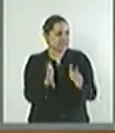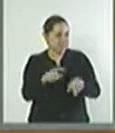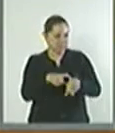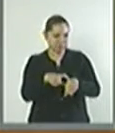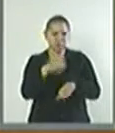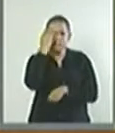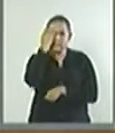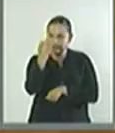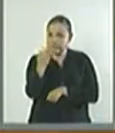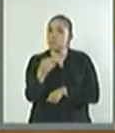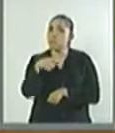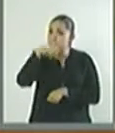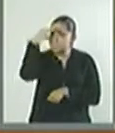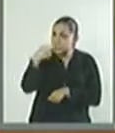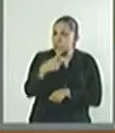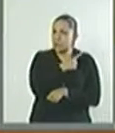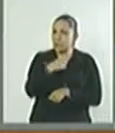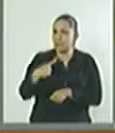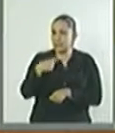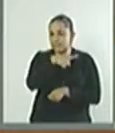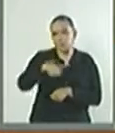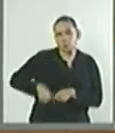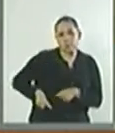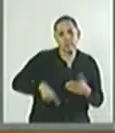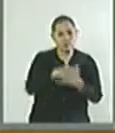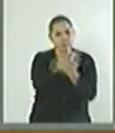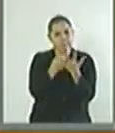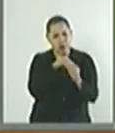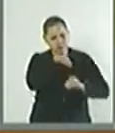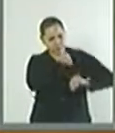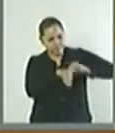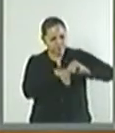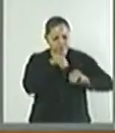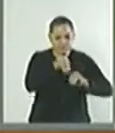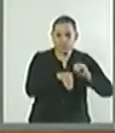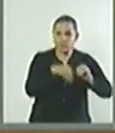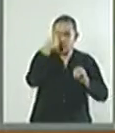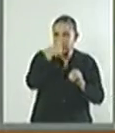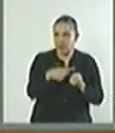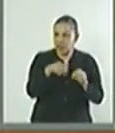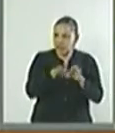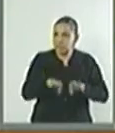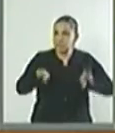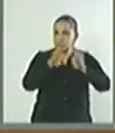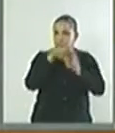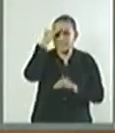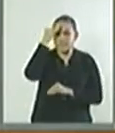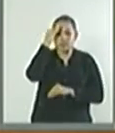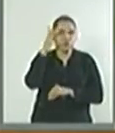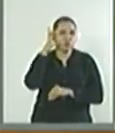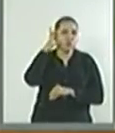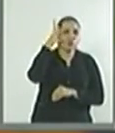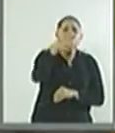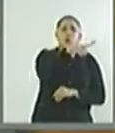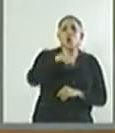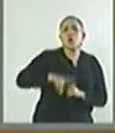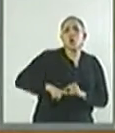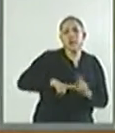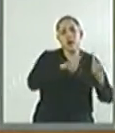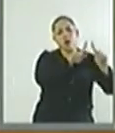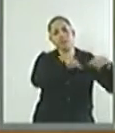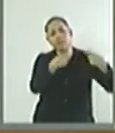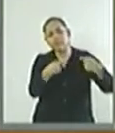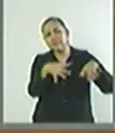de Estado cuyo alcance sea para un beneficio mayor y que trasciendan a los gobiernos en turno. Ello demanda, entre